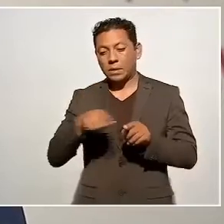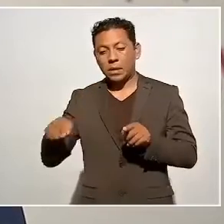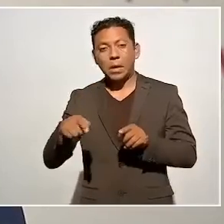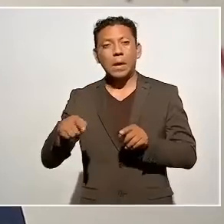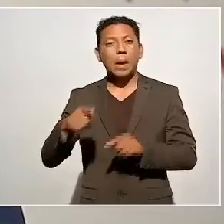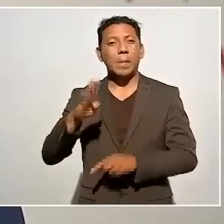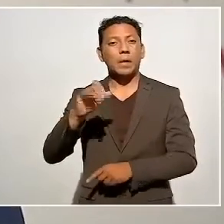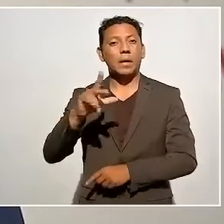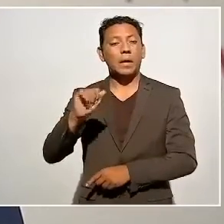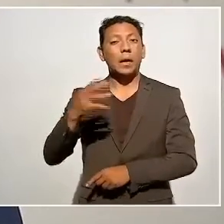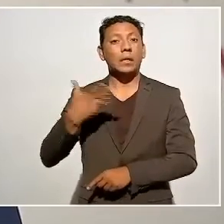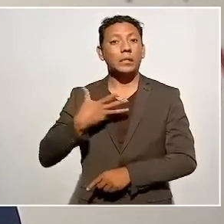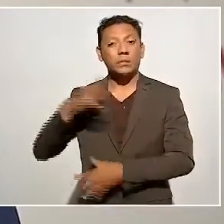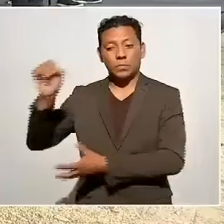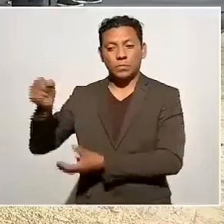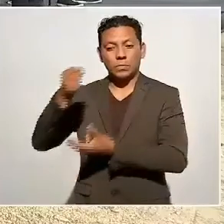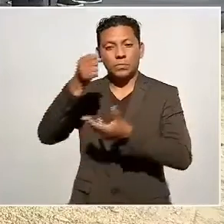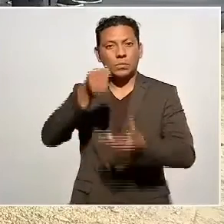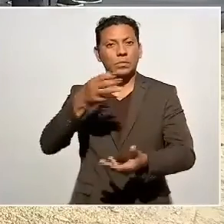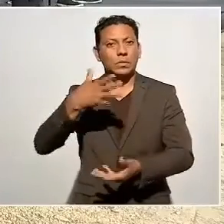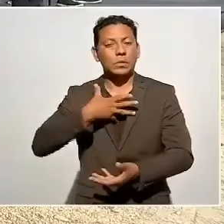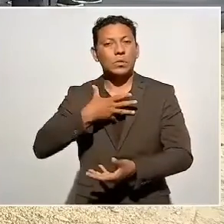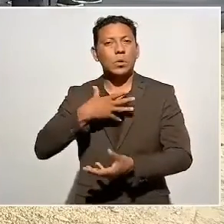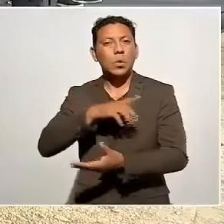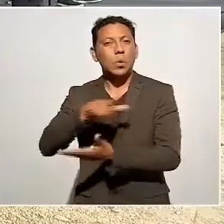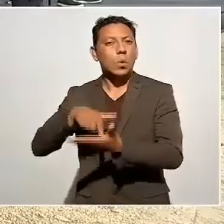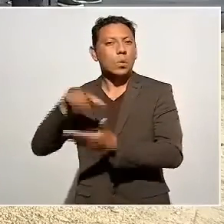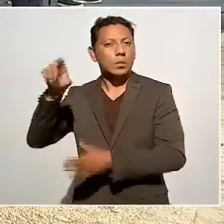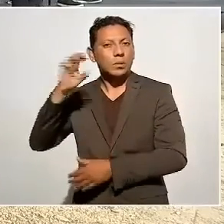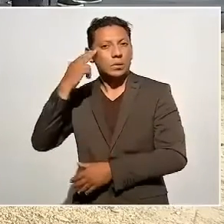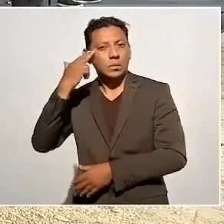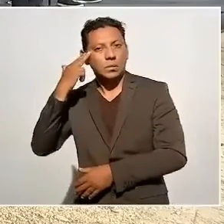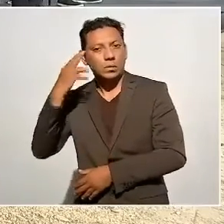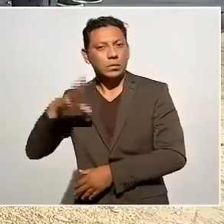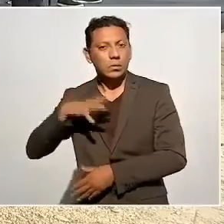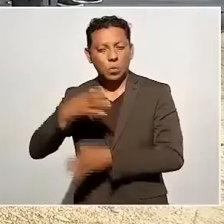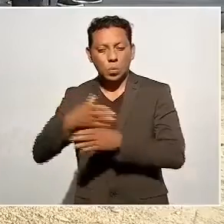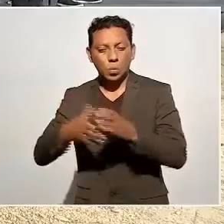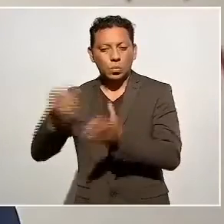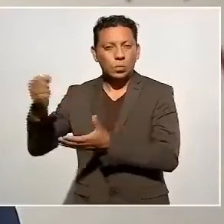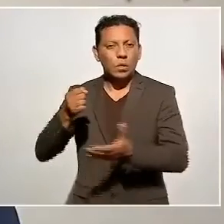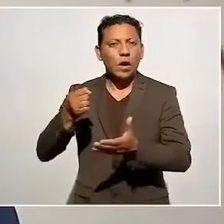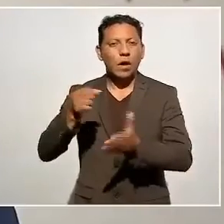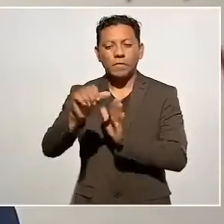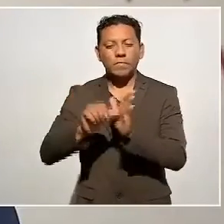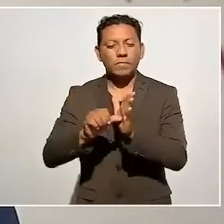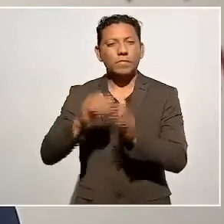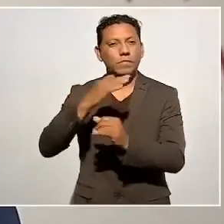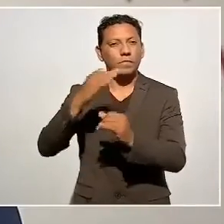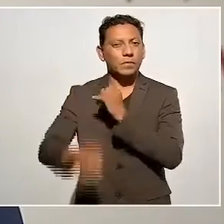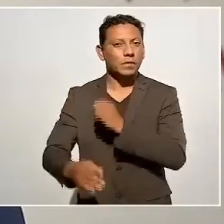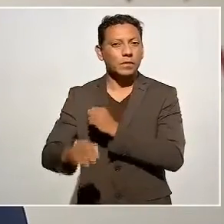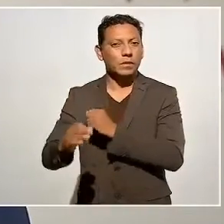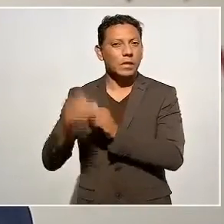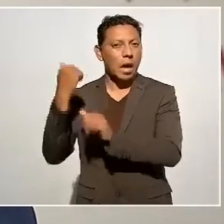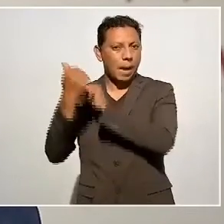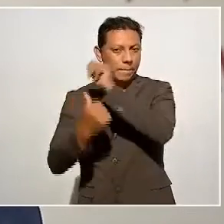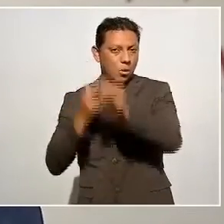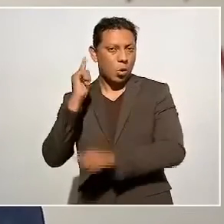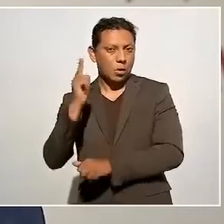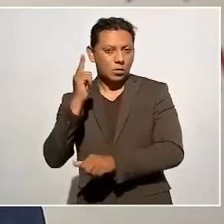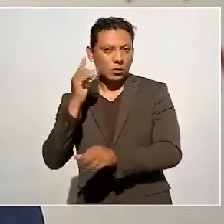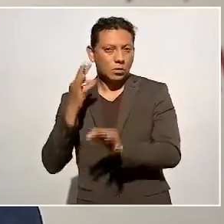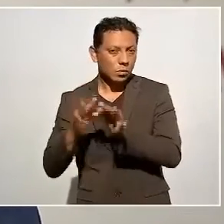primer contenedor con la estructura de la fábrica desde China. Estimamos que para finales de abril estará armada al 100% y